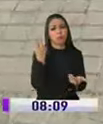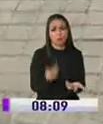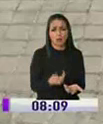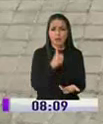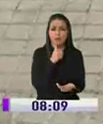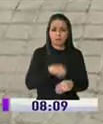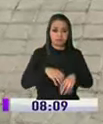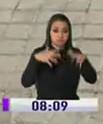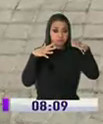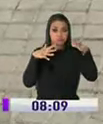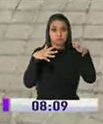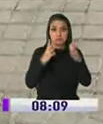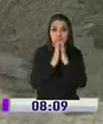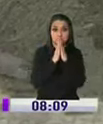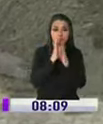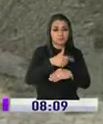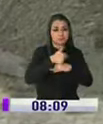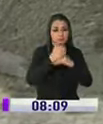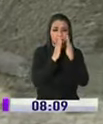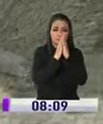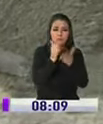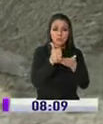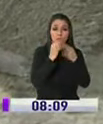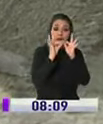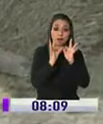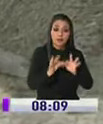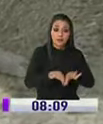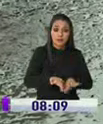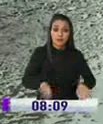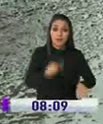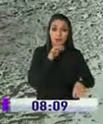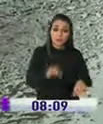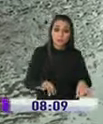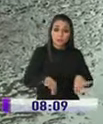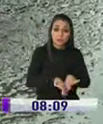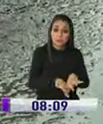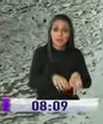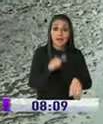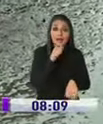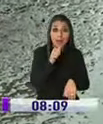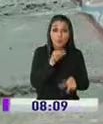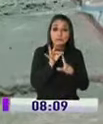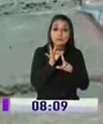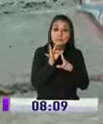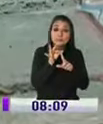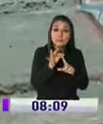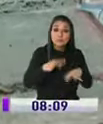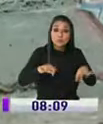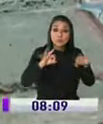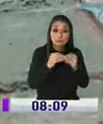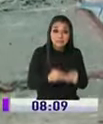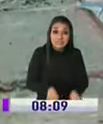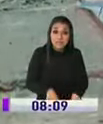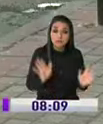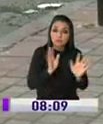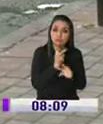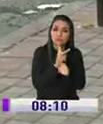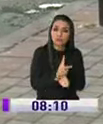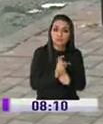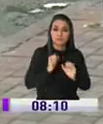a las autoridades competentes que les ayuden con el arreglo de esta fuga para que este elemento vital para el ser humano no se siga desperdiciando,